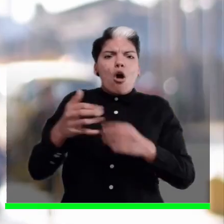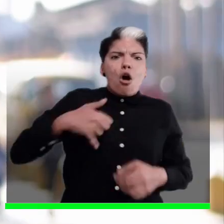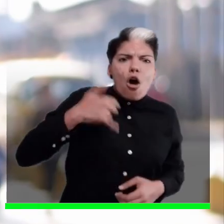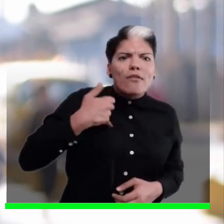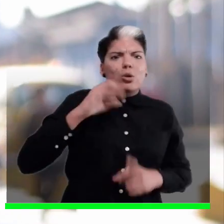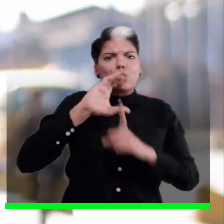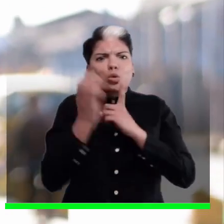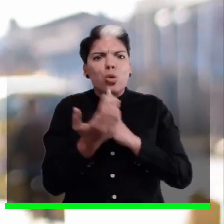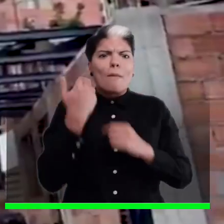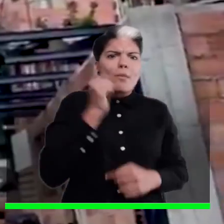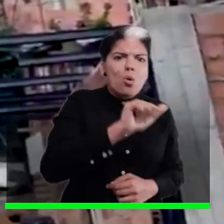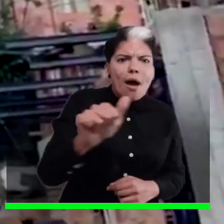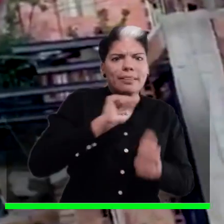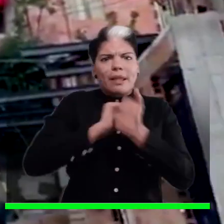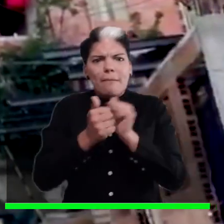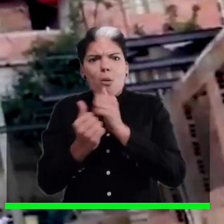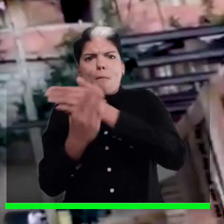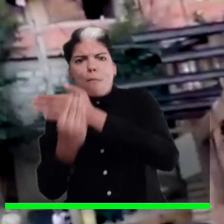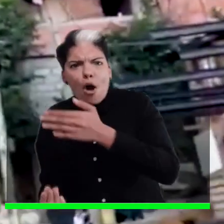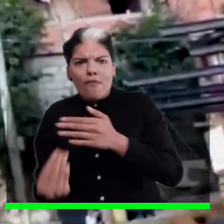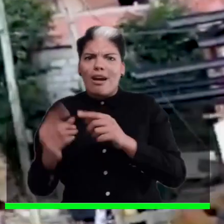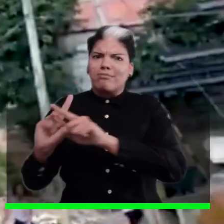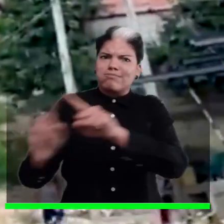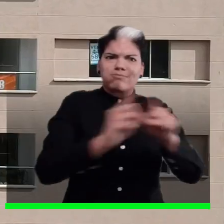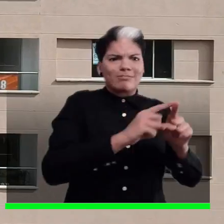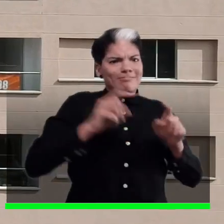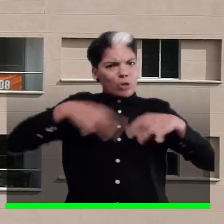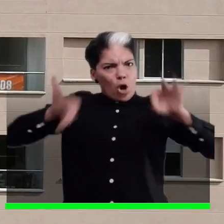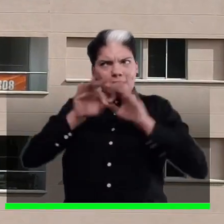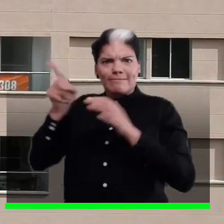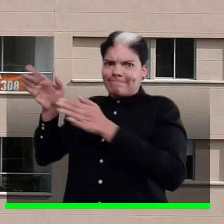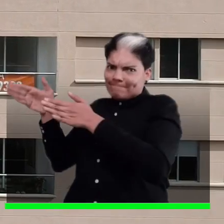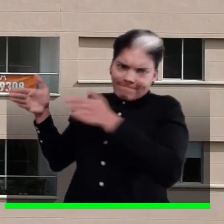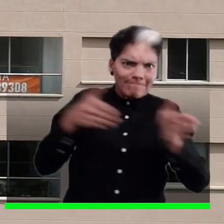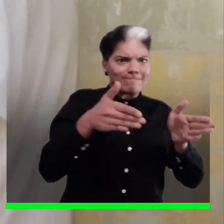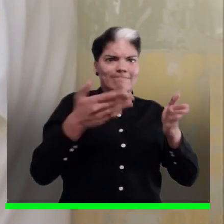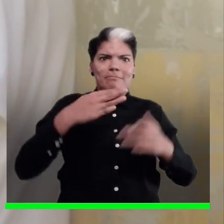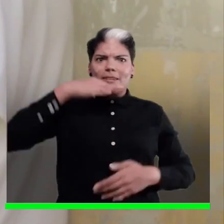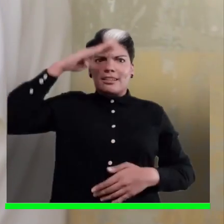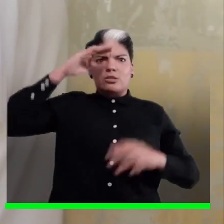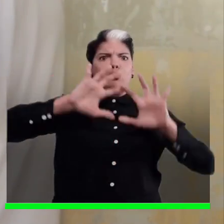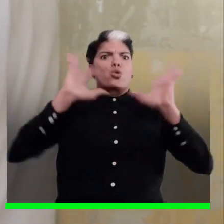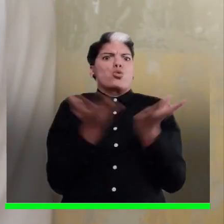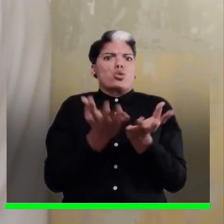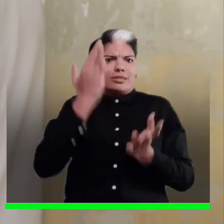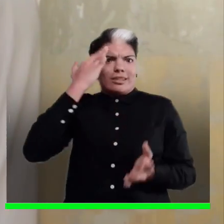este momento muchísimo más importantes. Medellín es la ciudad más desigual del tercer país más desigual del mundo. Aquí tenemos que